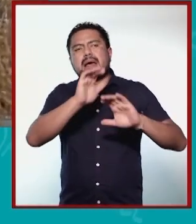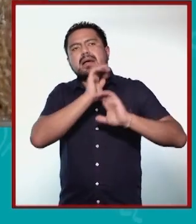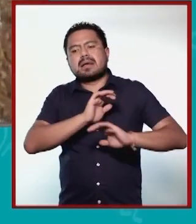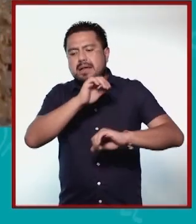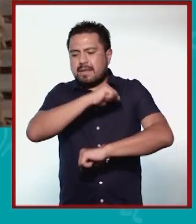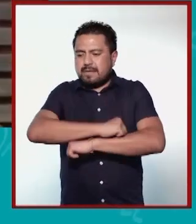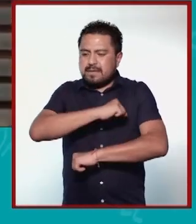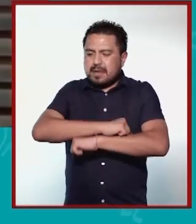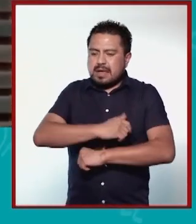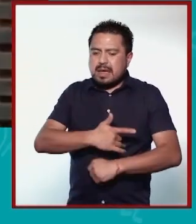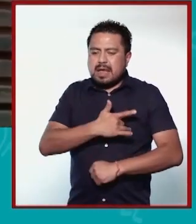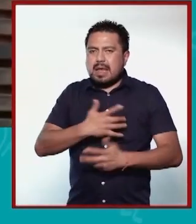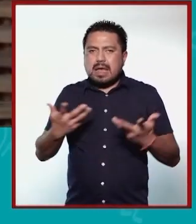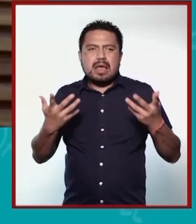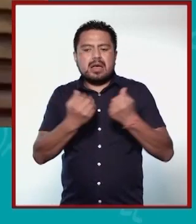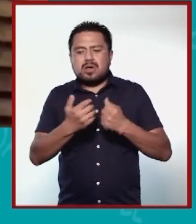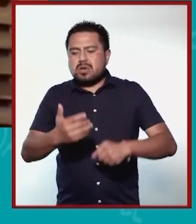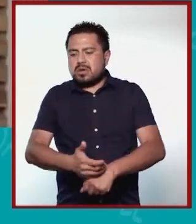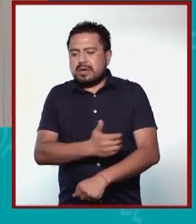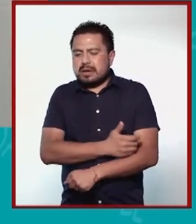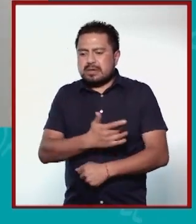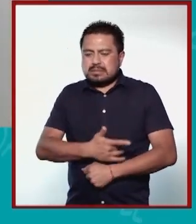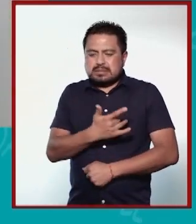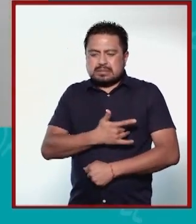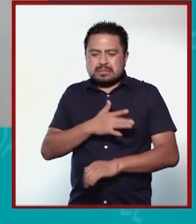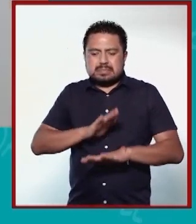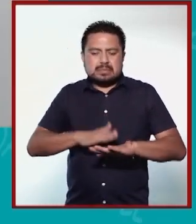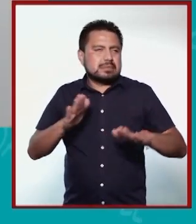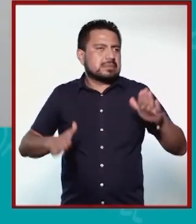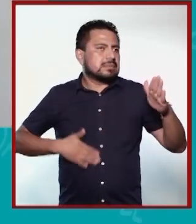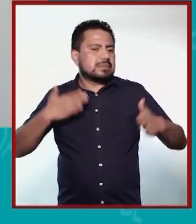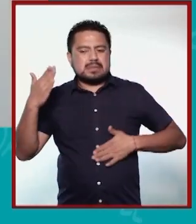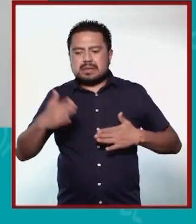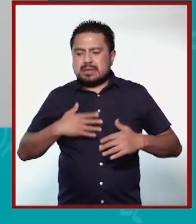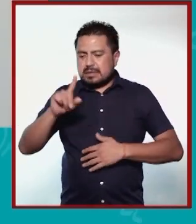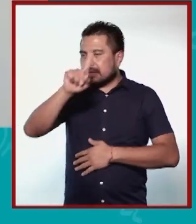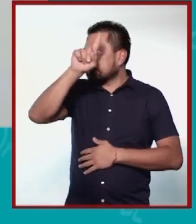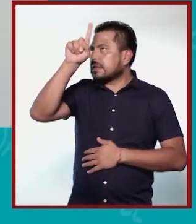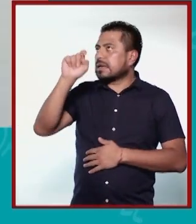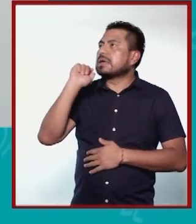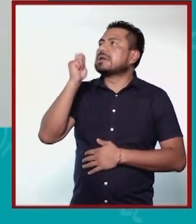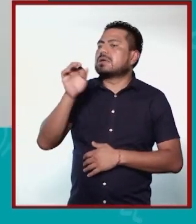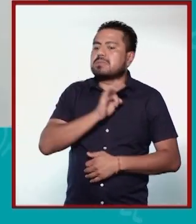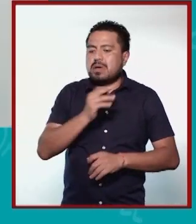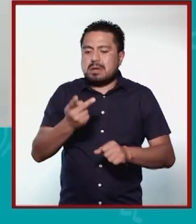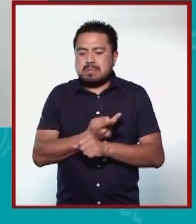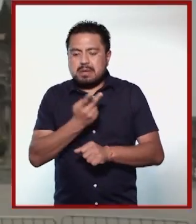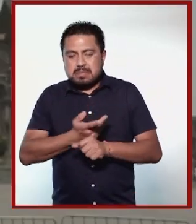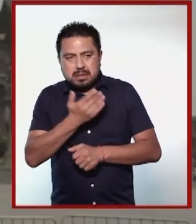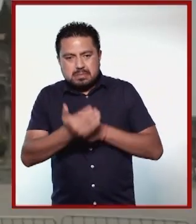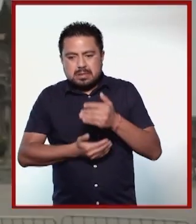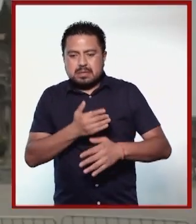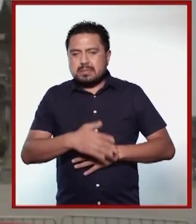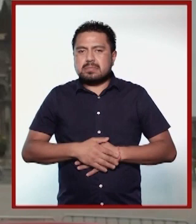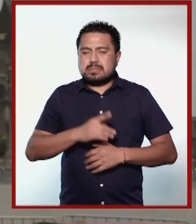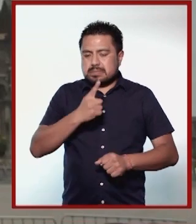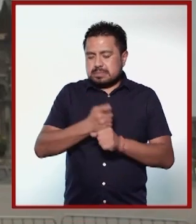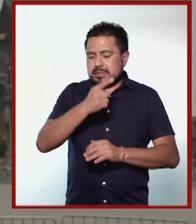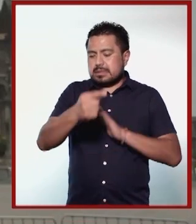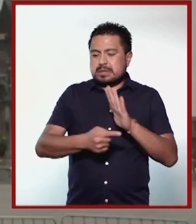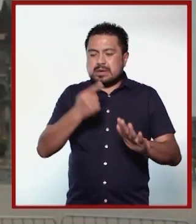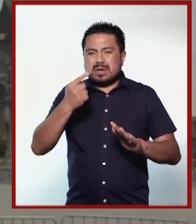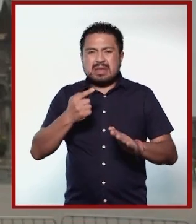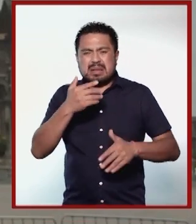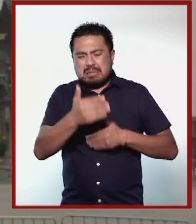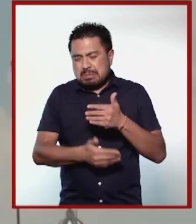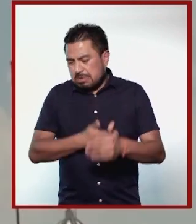para hacerse compañía y vivir pequeños momentos de alegría ante la incertidumbre de lo que podía pasar. Por primera vez en